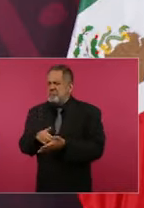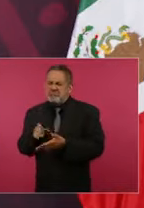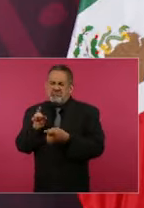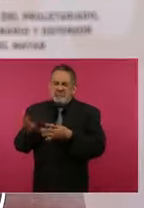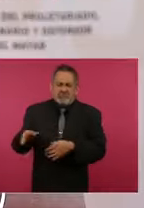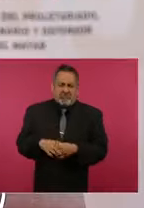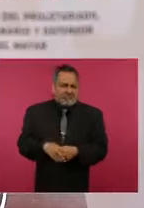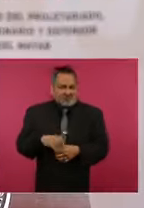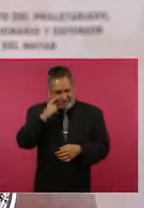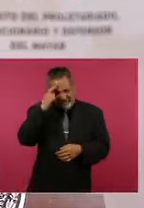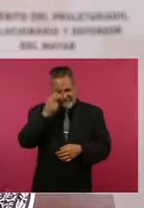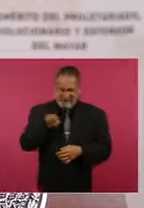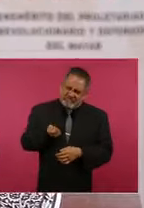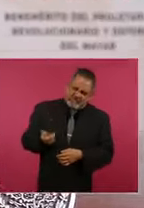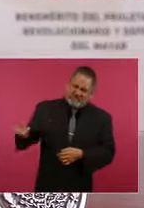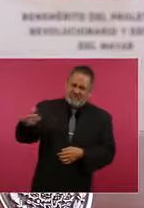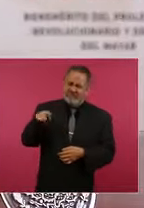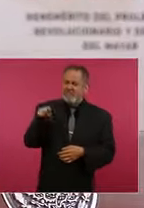Lo de naco es